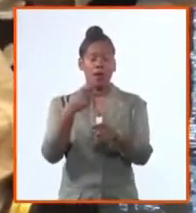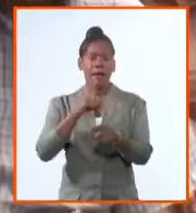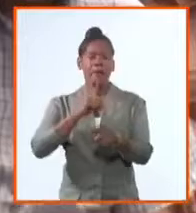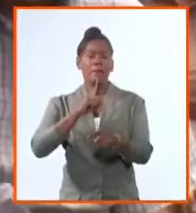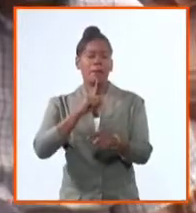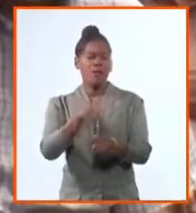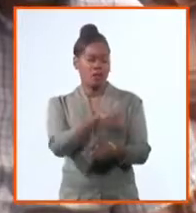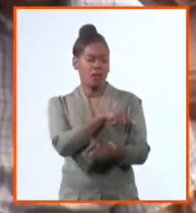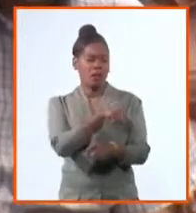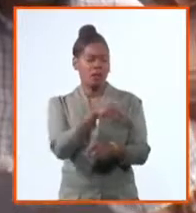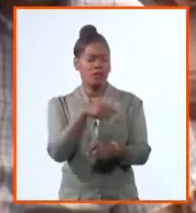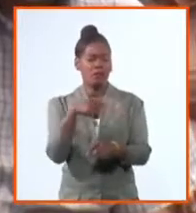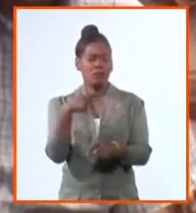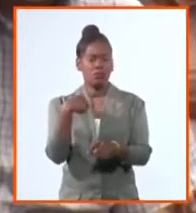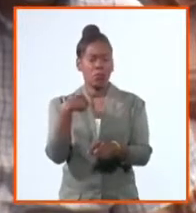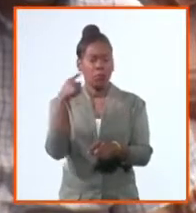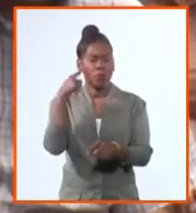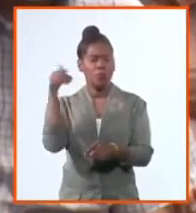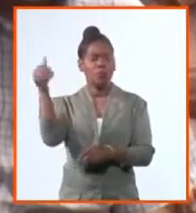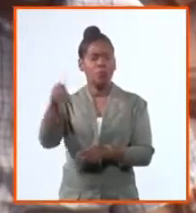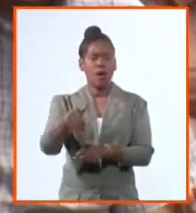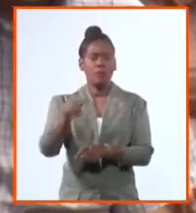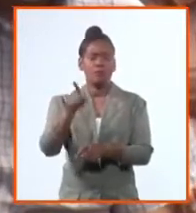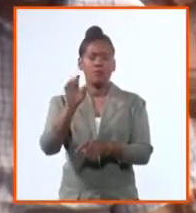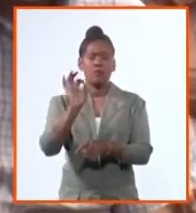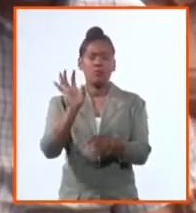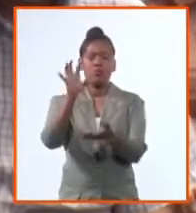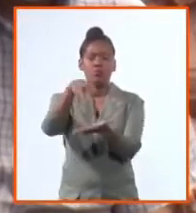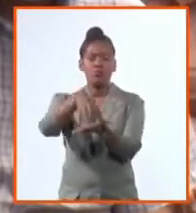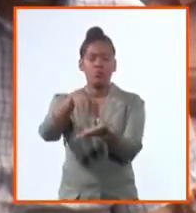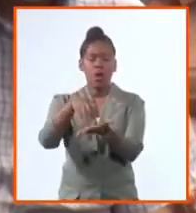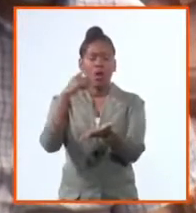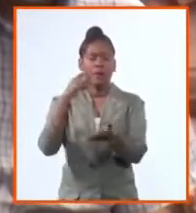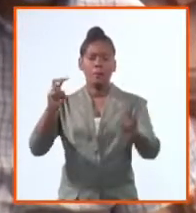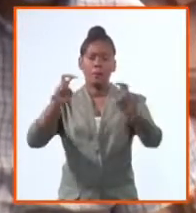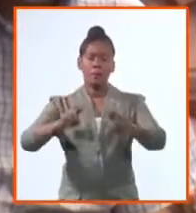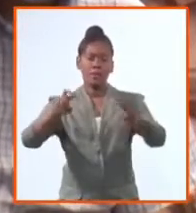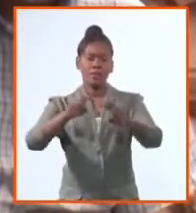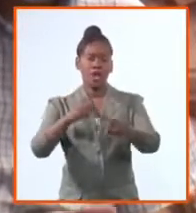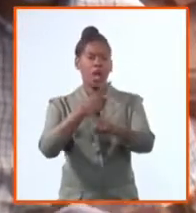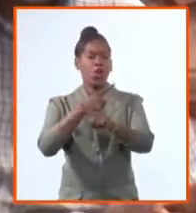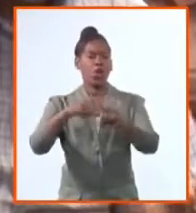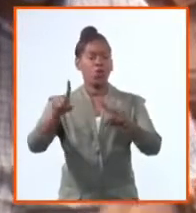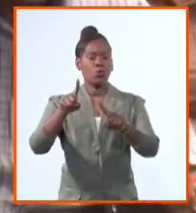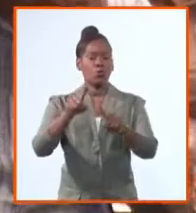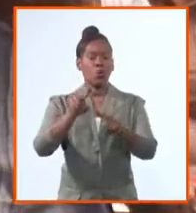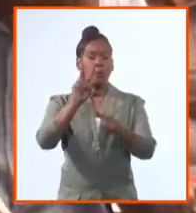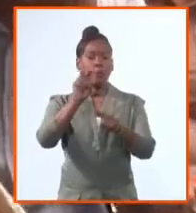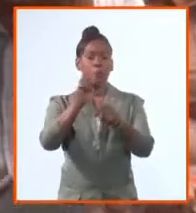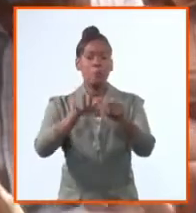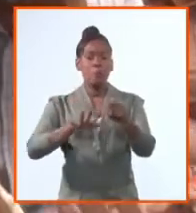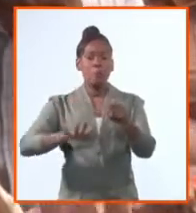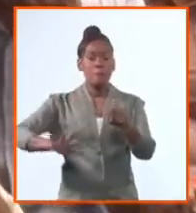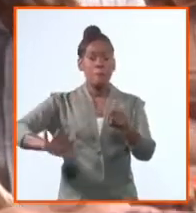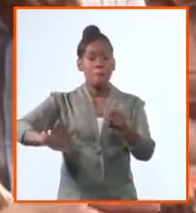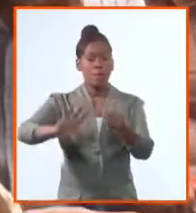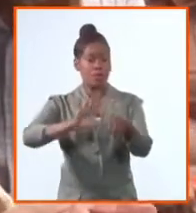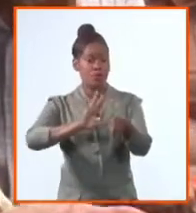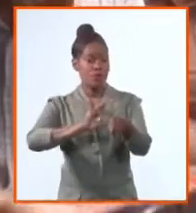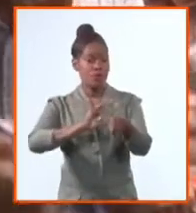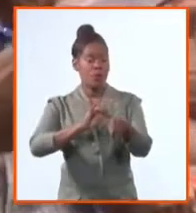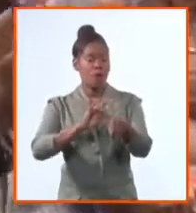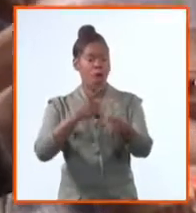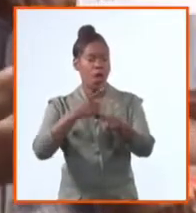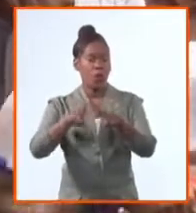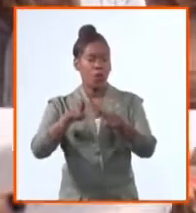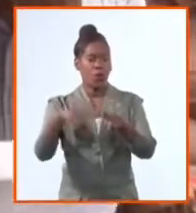gente tiene moquera, estamos hablando, tiene que tener algo, ¿no? Y no todo el mundo es alérgico. Y entonces, bueno, estamos en eso. Pero